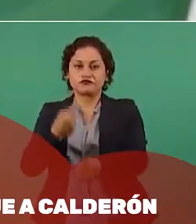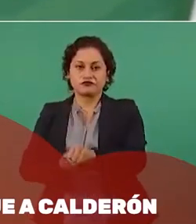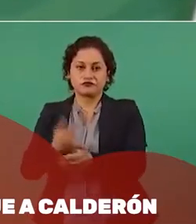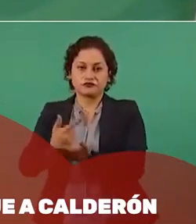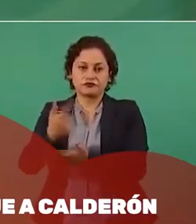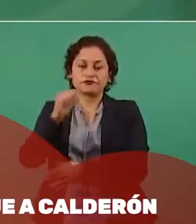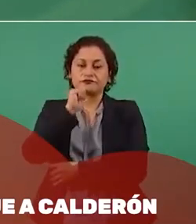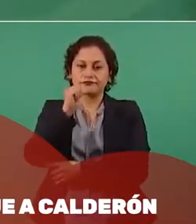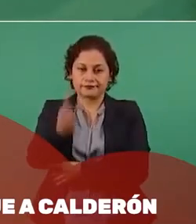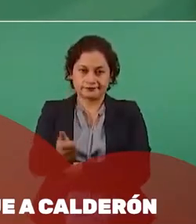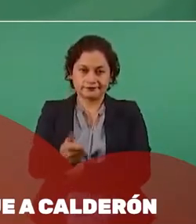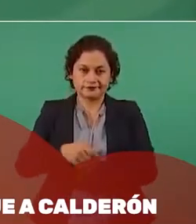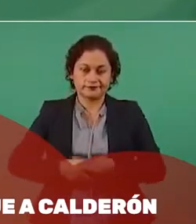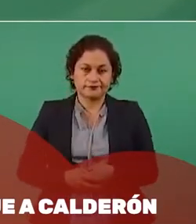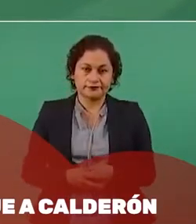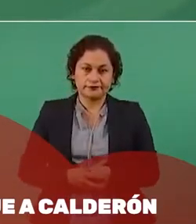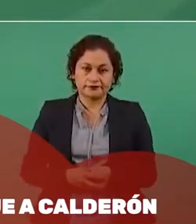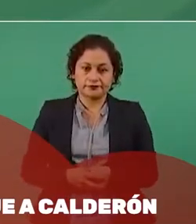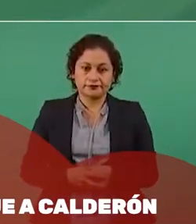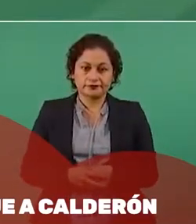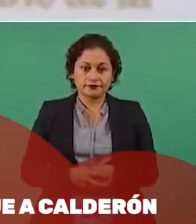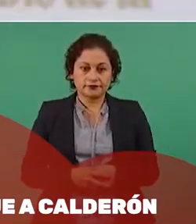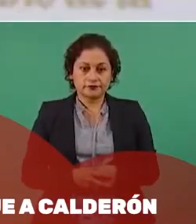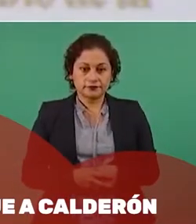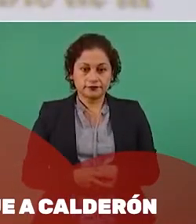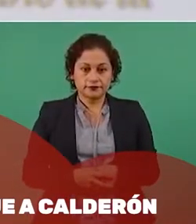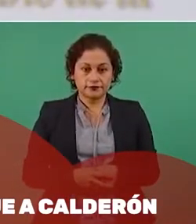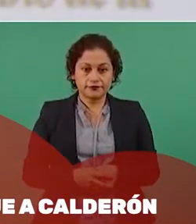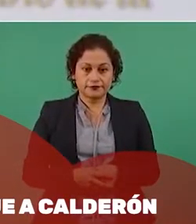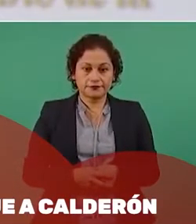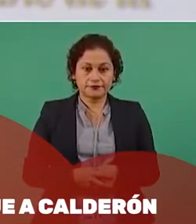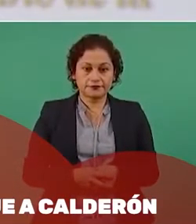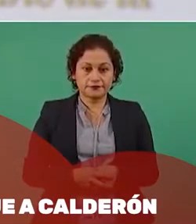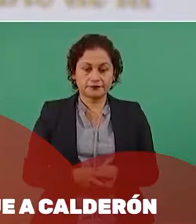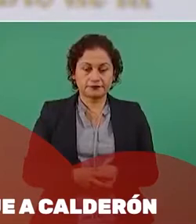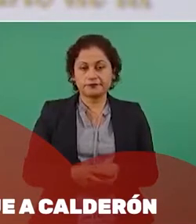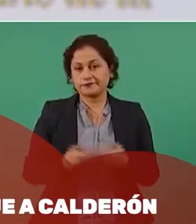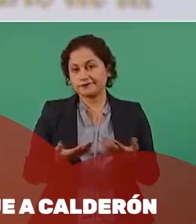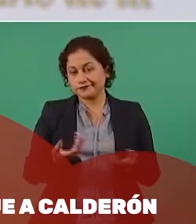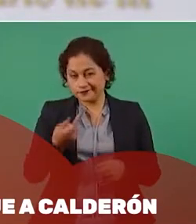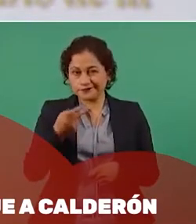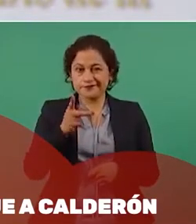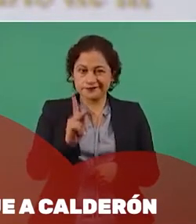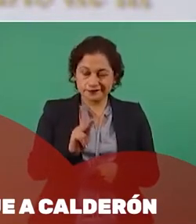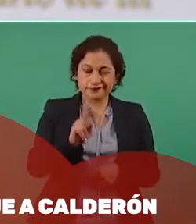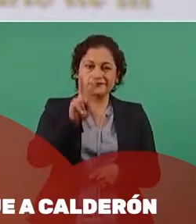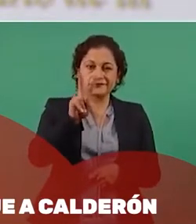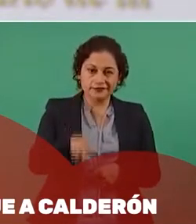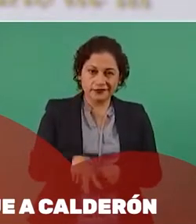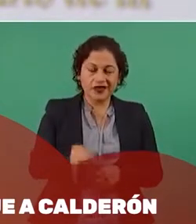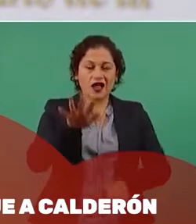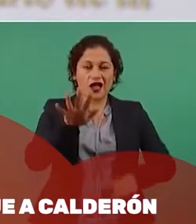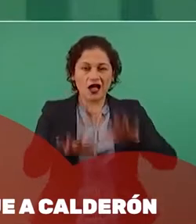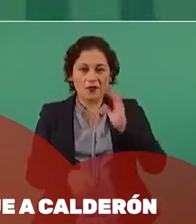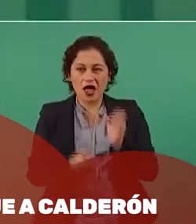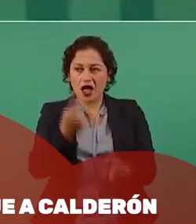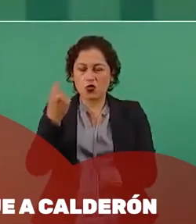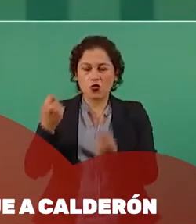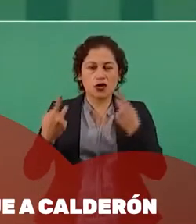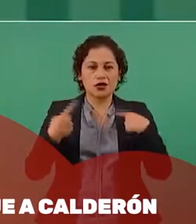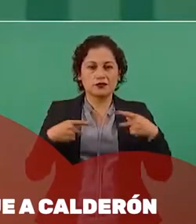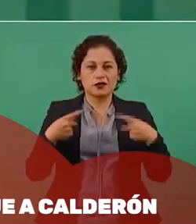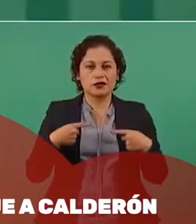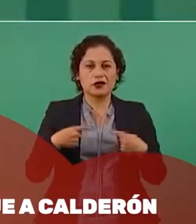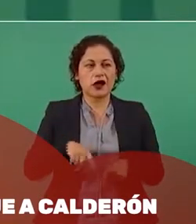más, ya tenía yo manchitas en los pulmones y por eso la intervención fue rápida. Si se deja uno, lo invade el pulmón, los órganos más delicados, más